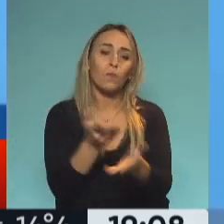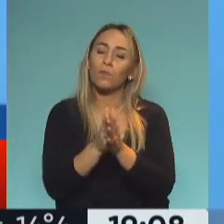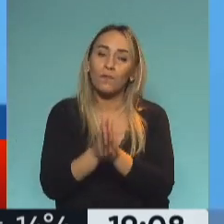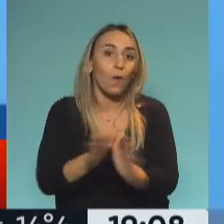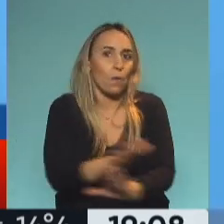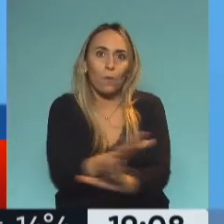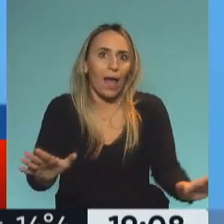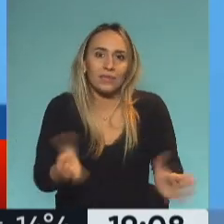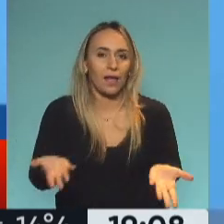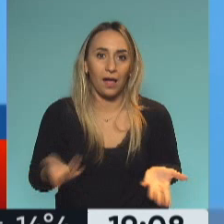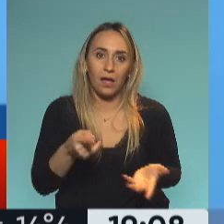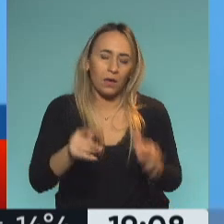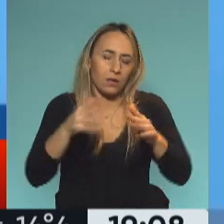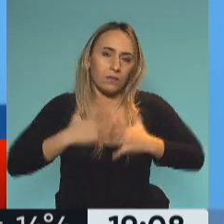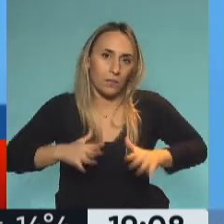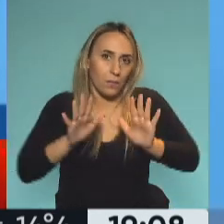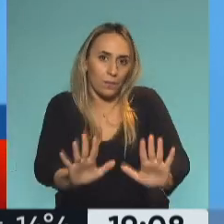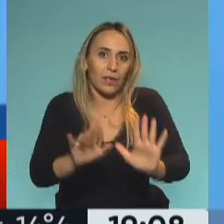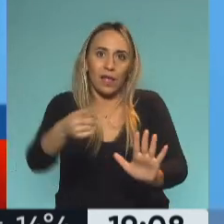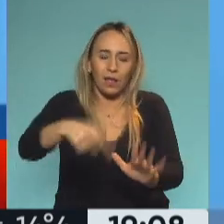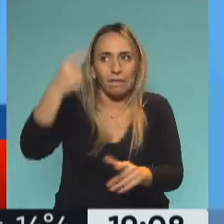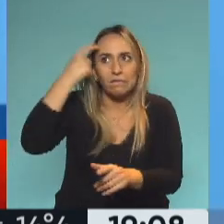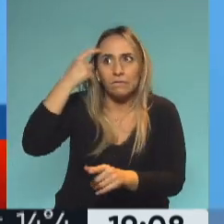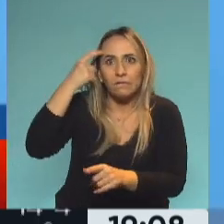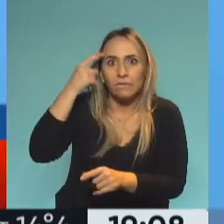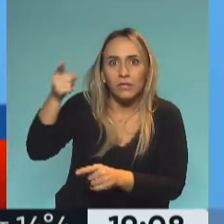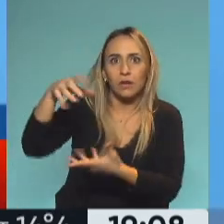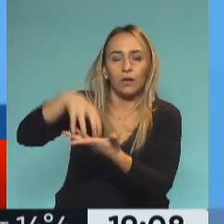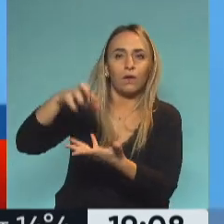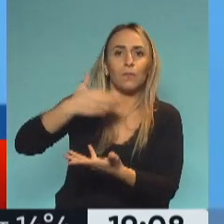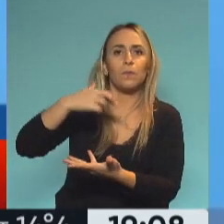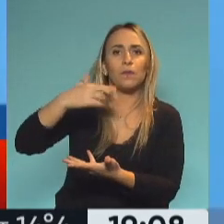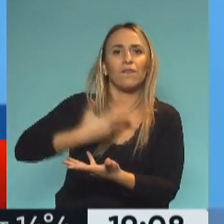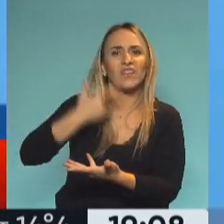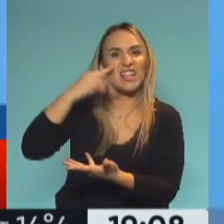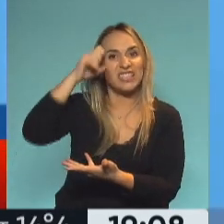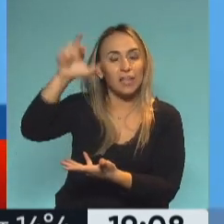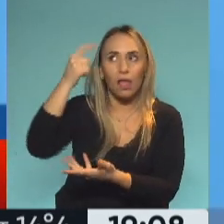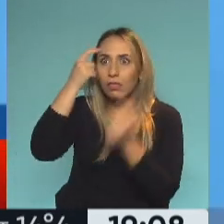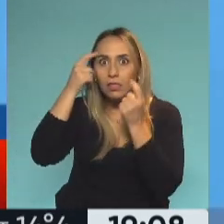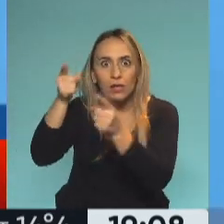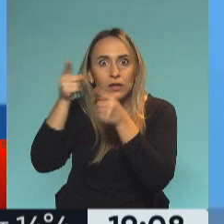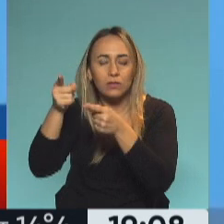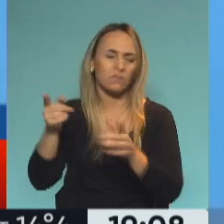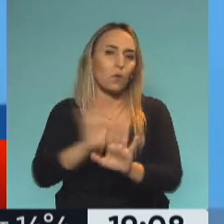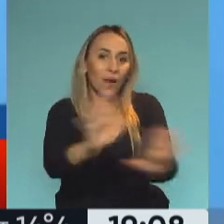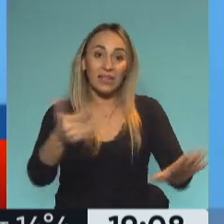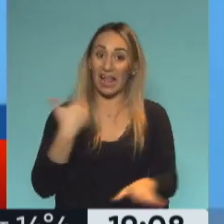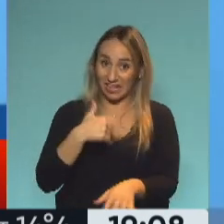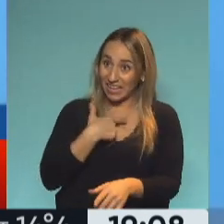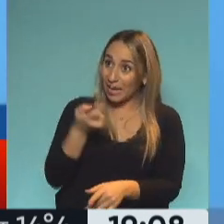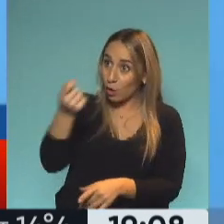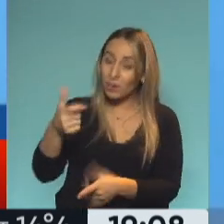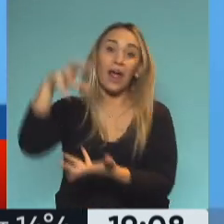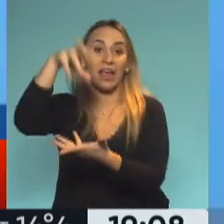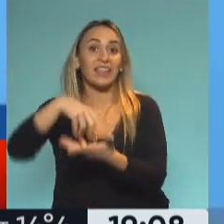la tensión y que bajen la obsesión que tienen con Pfizer, porque Argentina quiere comprar la vacuna de Pfizer, Pfizer le quiere vender